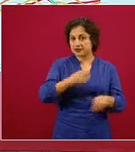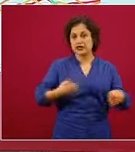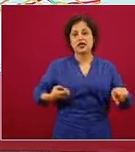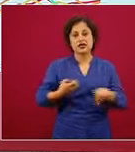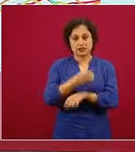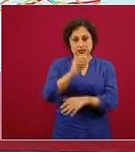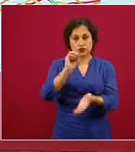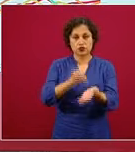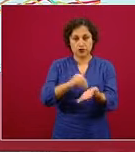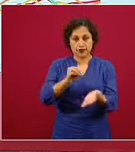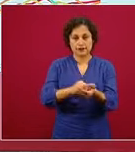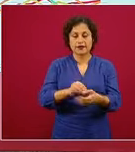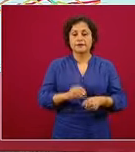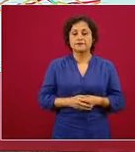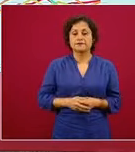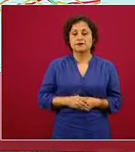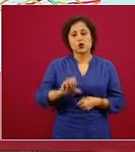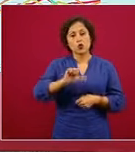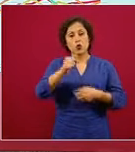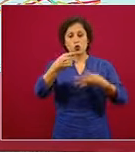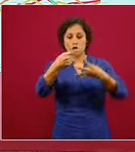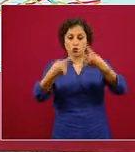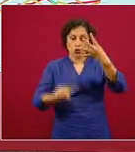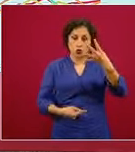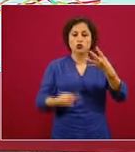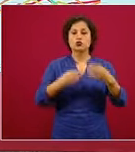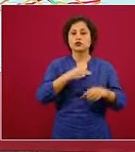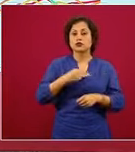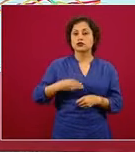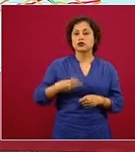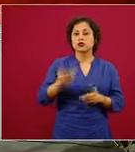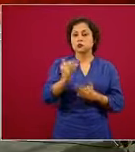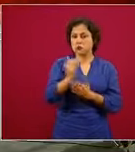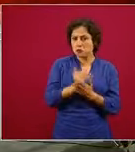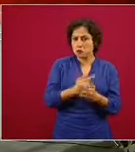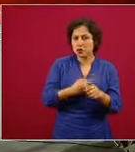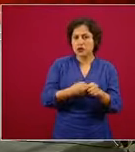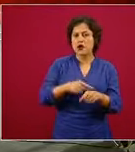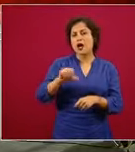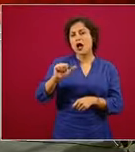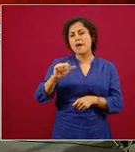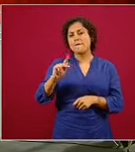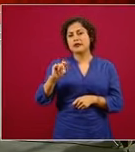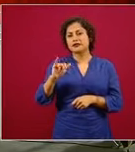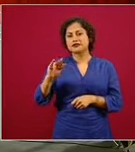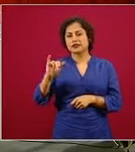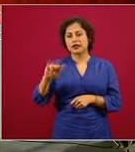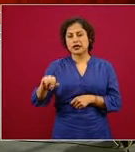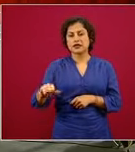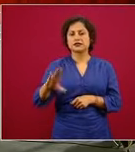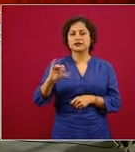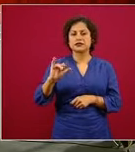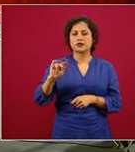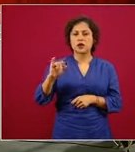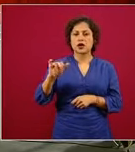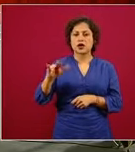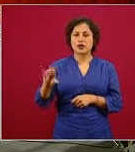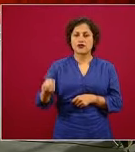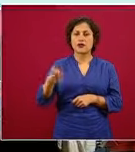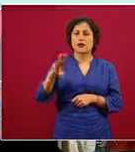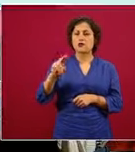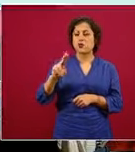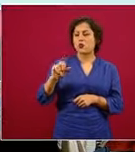mantenga esta meseta. Otros municipios con menor transmisión, como Apatzingán, como Zitácuaro, el mismo Uruapan y